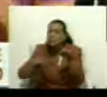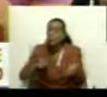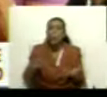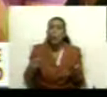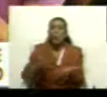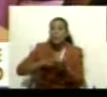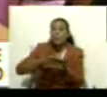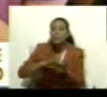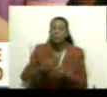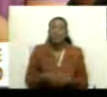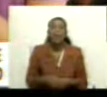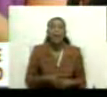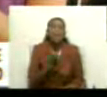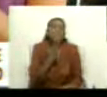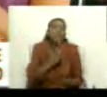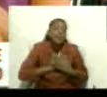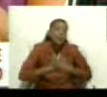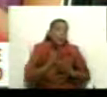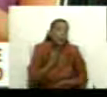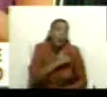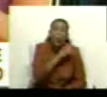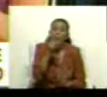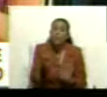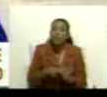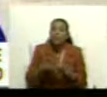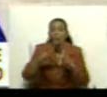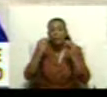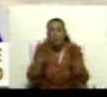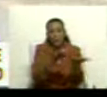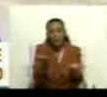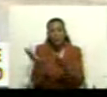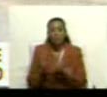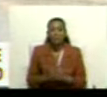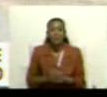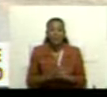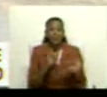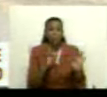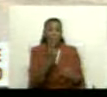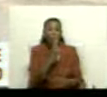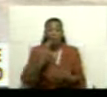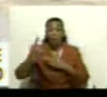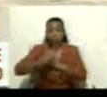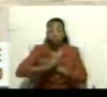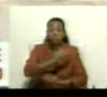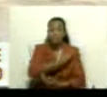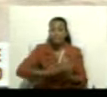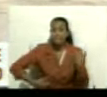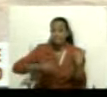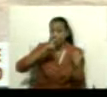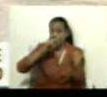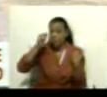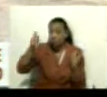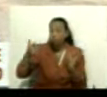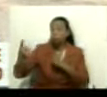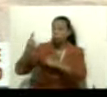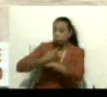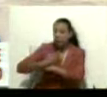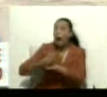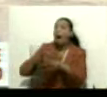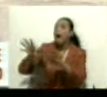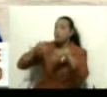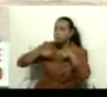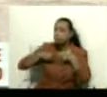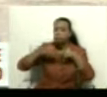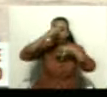CanTV. Mi agradecimiento total para todos. De esta manera se cumplen las instrucciones del presidente de la República, Nicolás Maduro